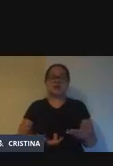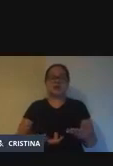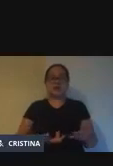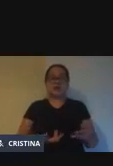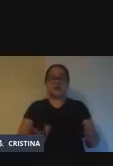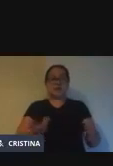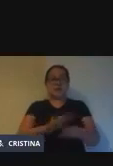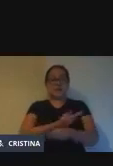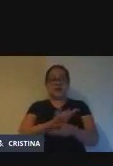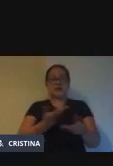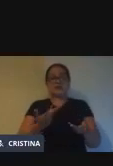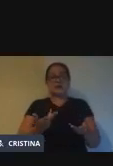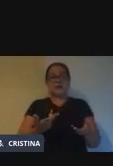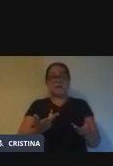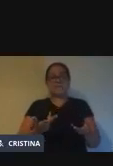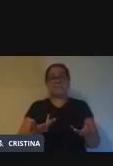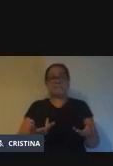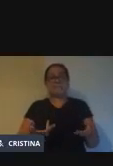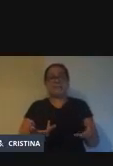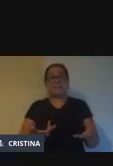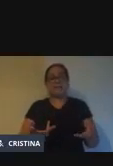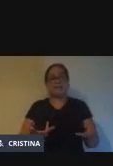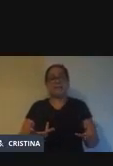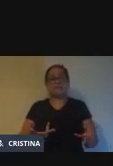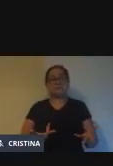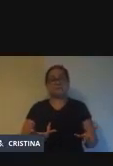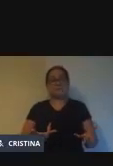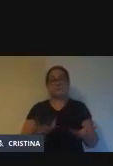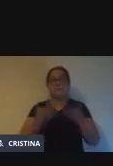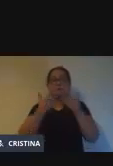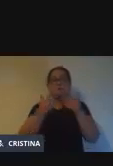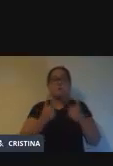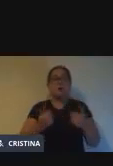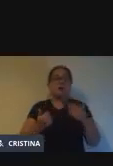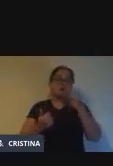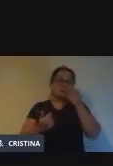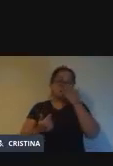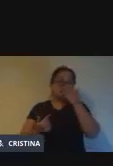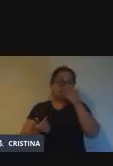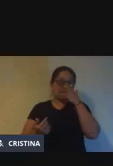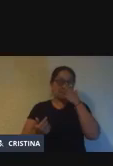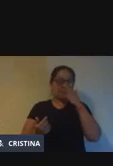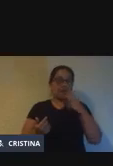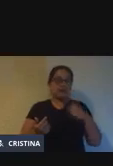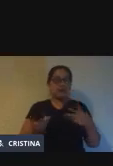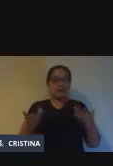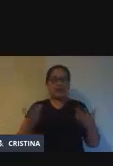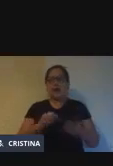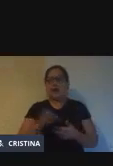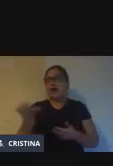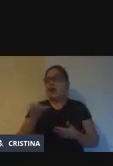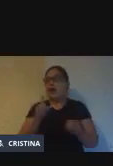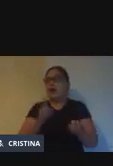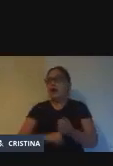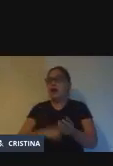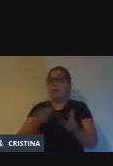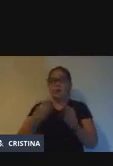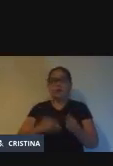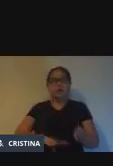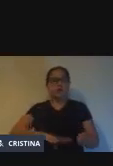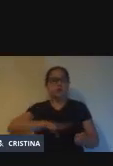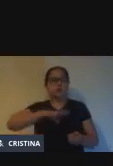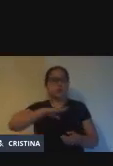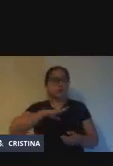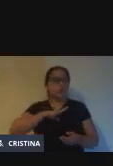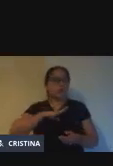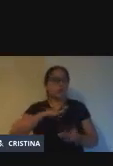tener poca tolerancia a las cosas, insisto, que ya están acumuladas. No es lo mismo estar irritable con